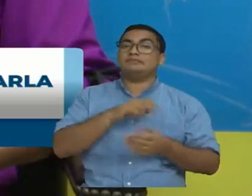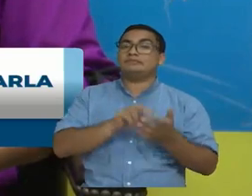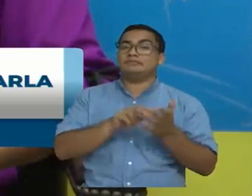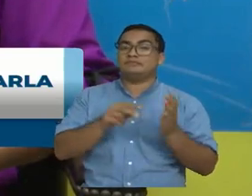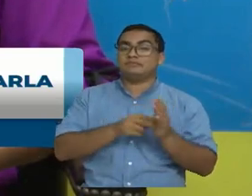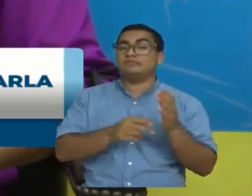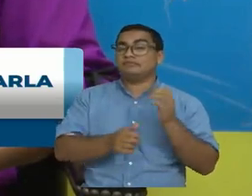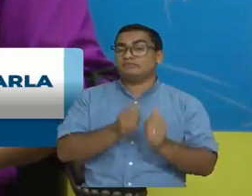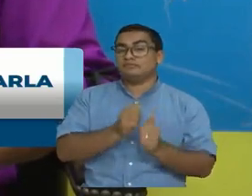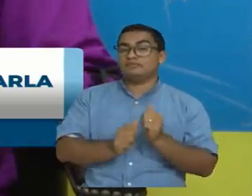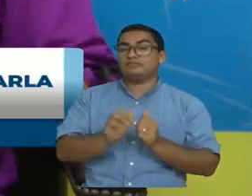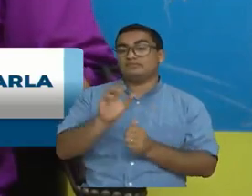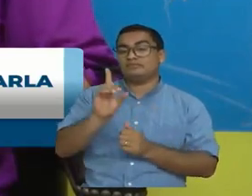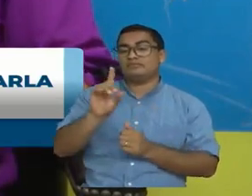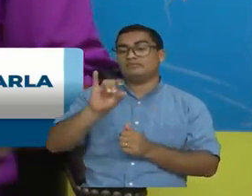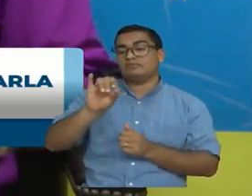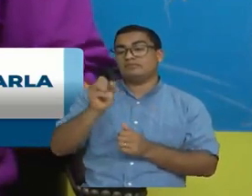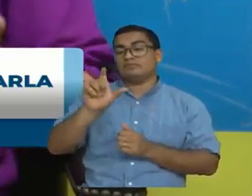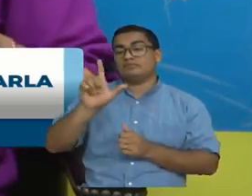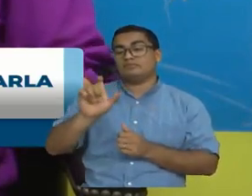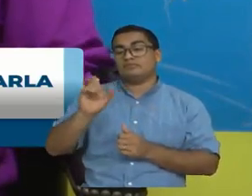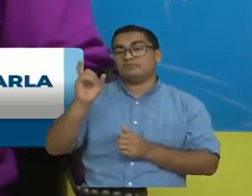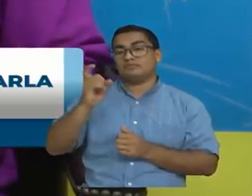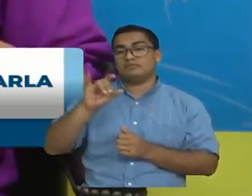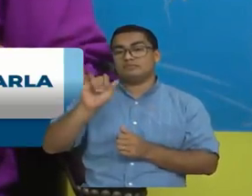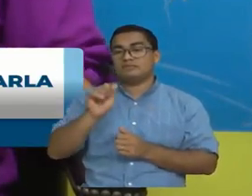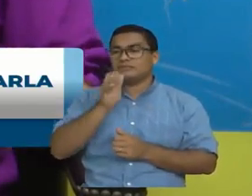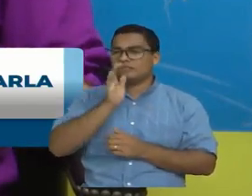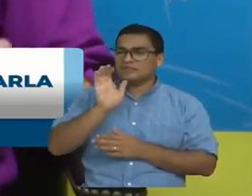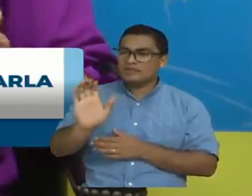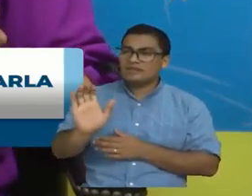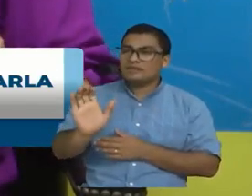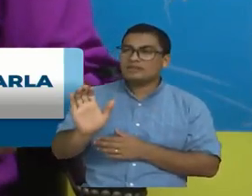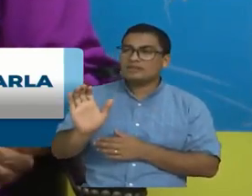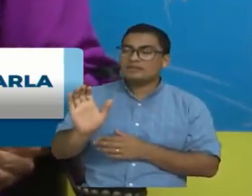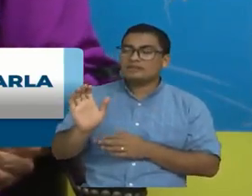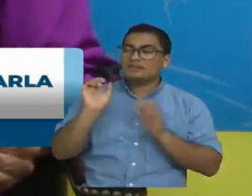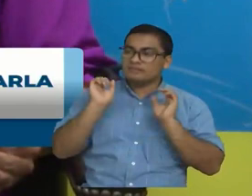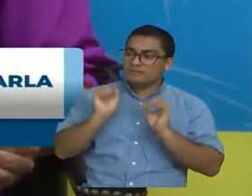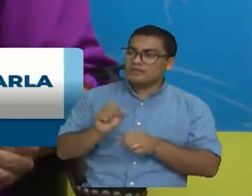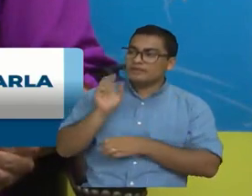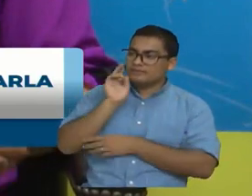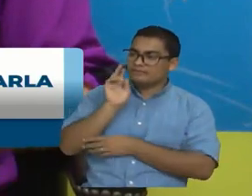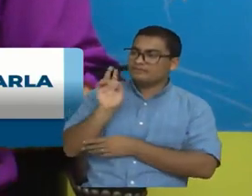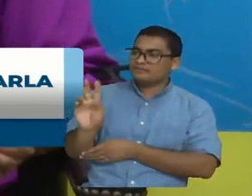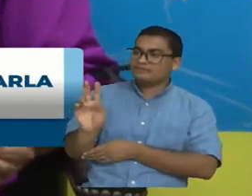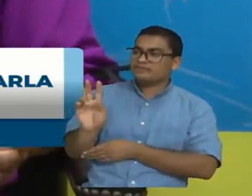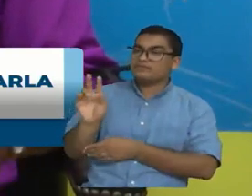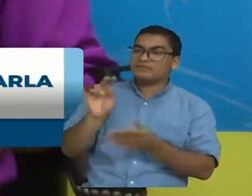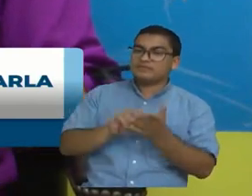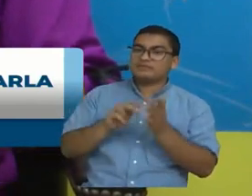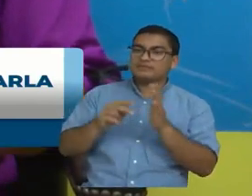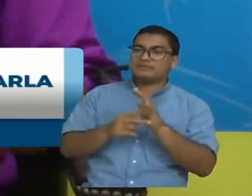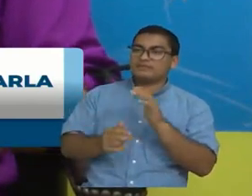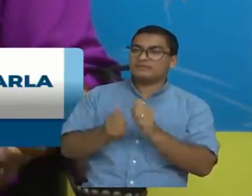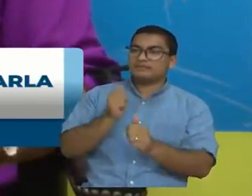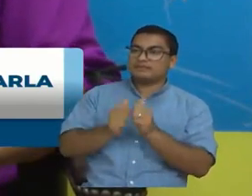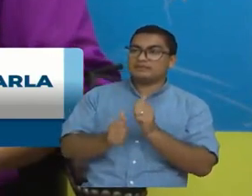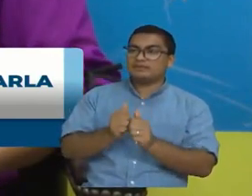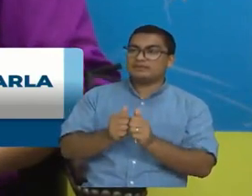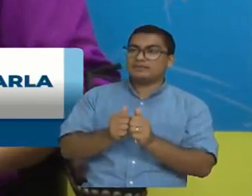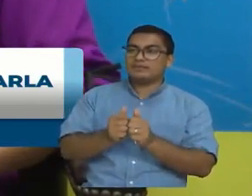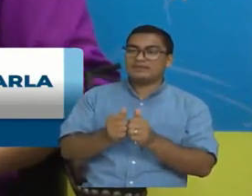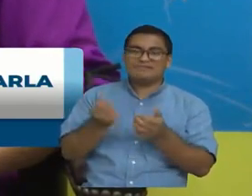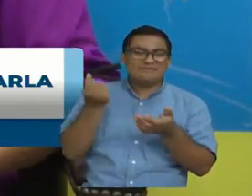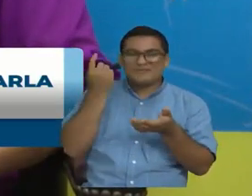de la dislexia. Entonces, ya el niño comienza a presentar visiblemente las alteraciones para la escritura